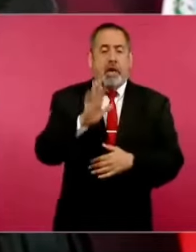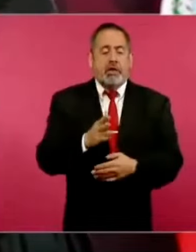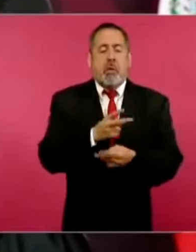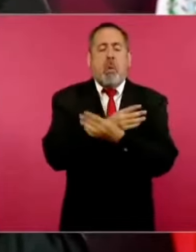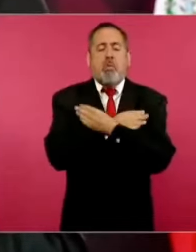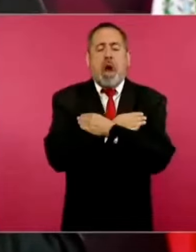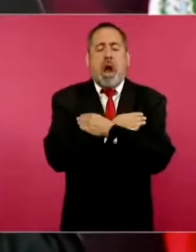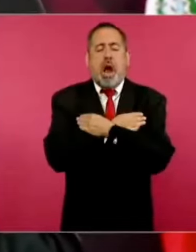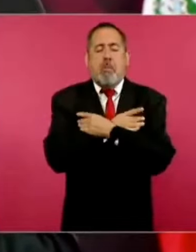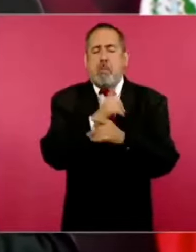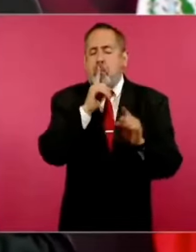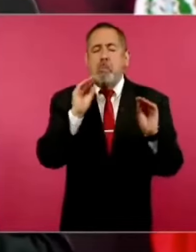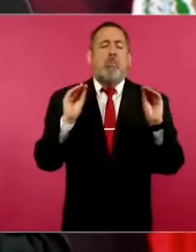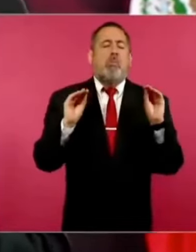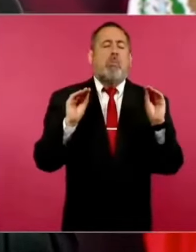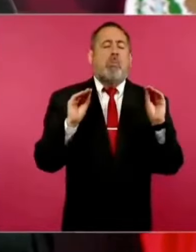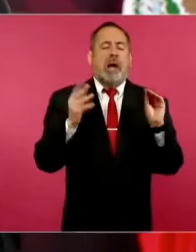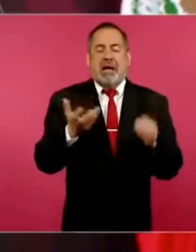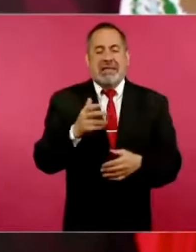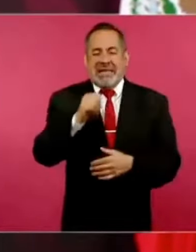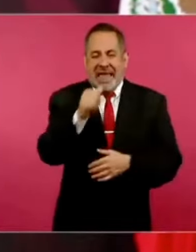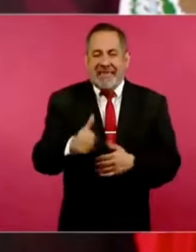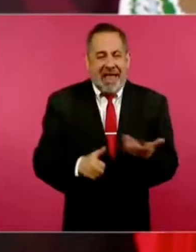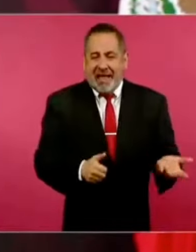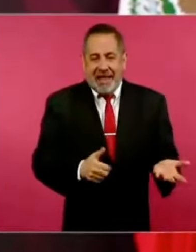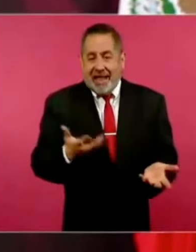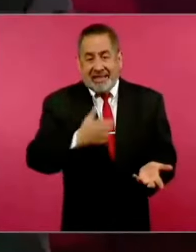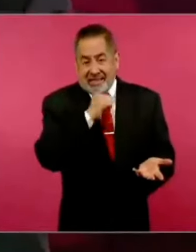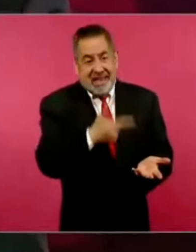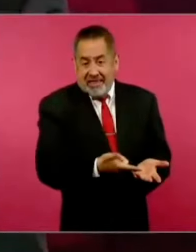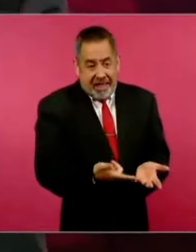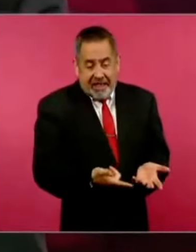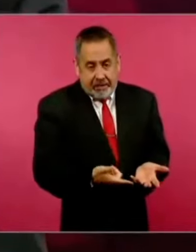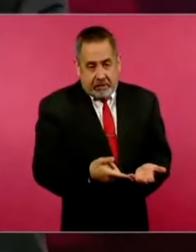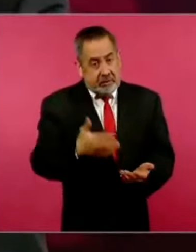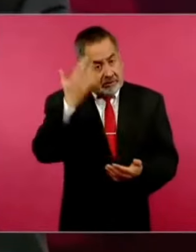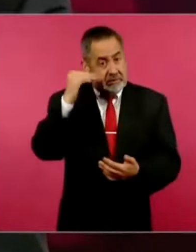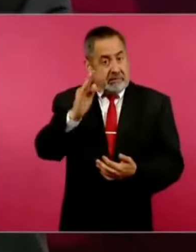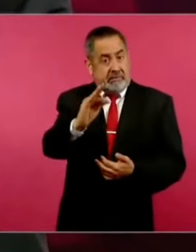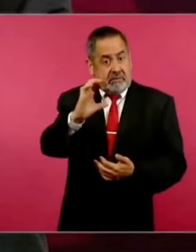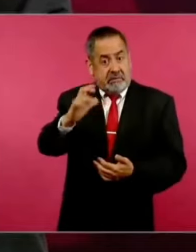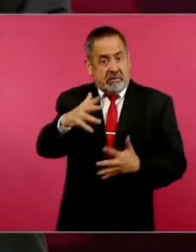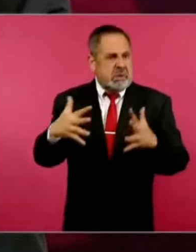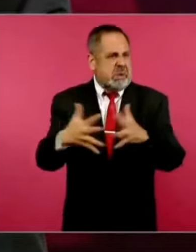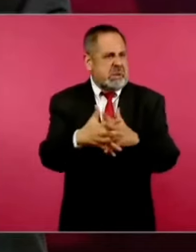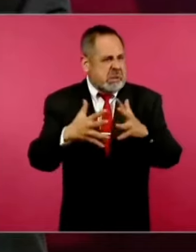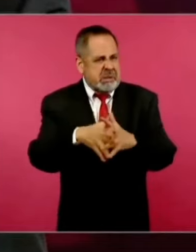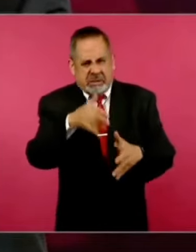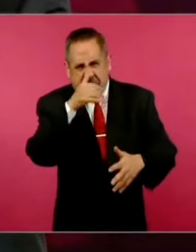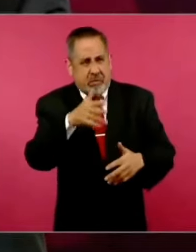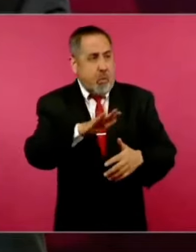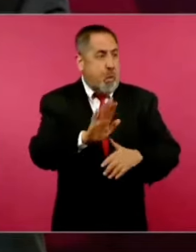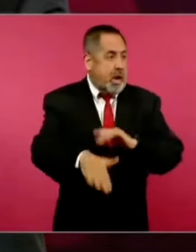cuando la guerra de Calderón,